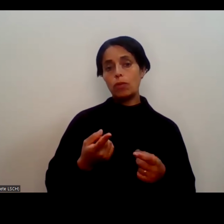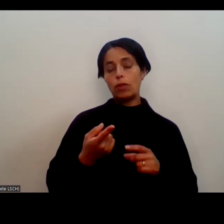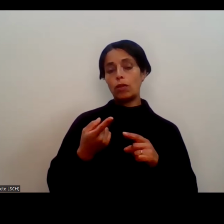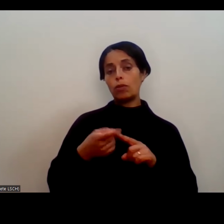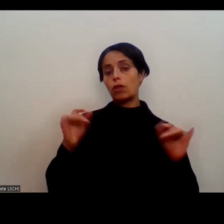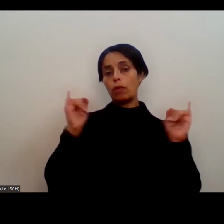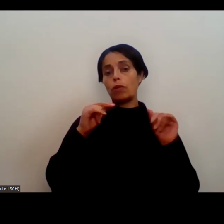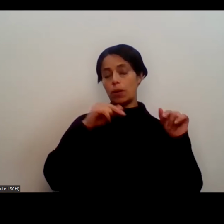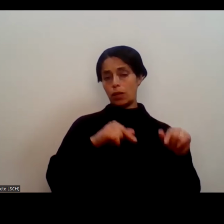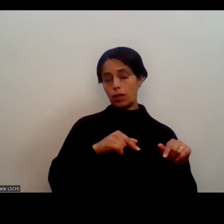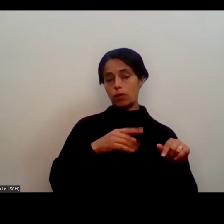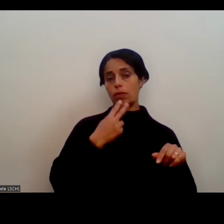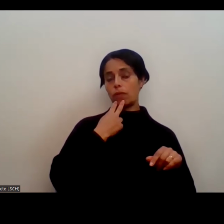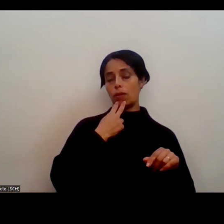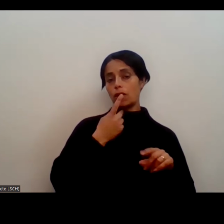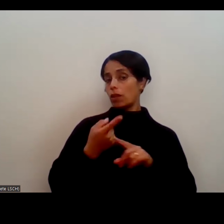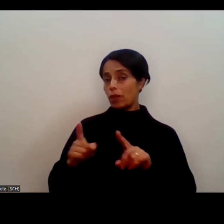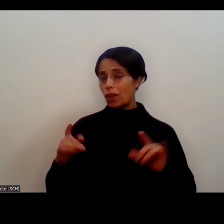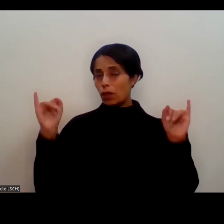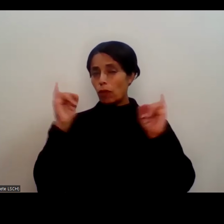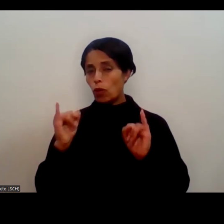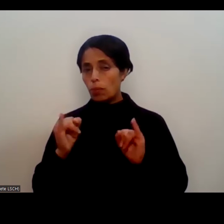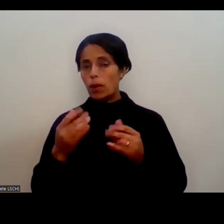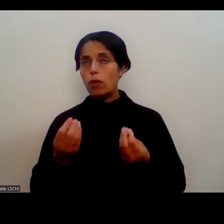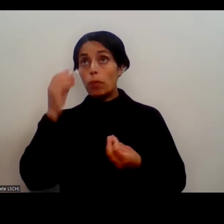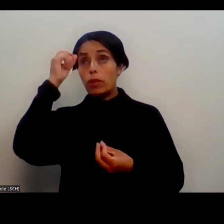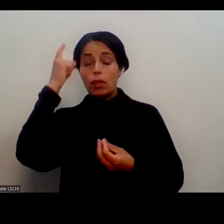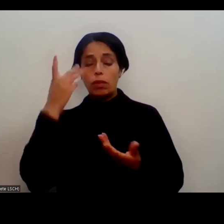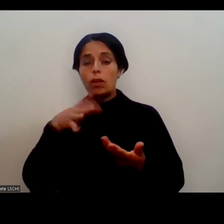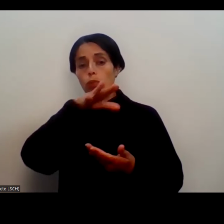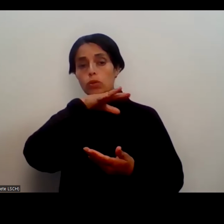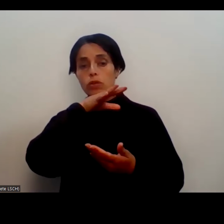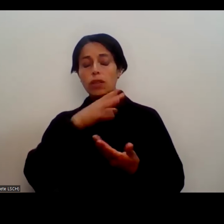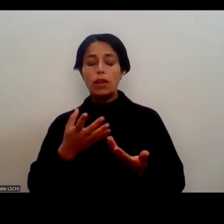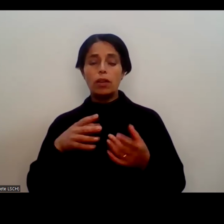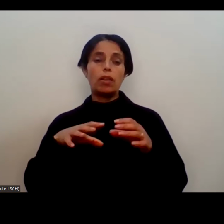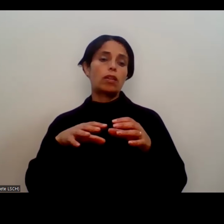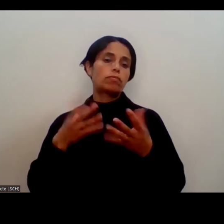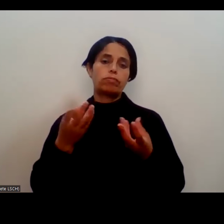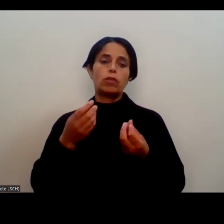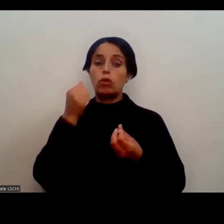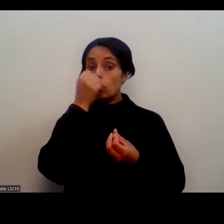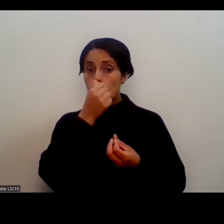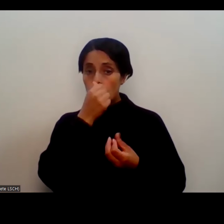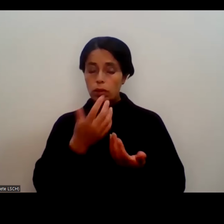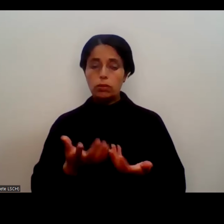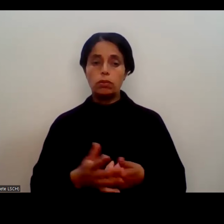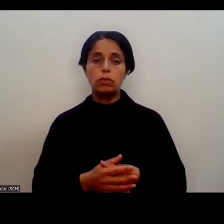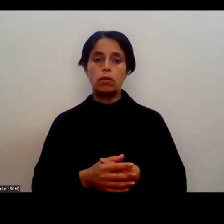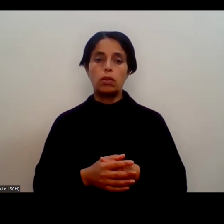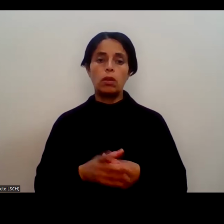sino que es un criterio muy, muy diferente. Eh, no es, eh, no